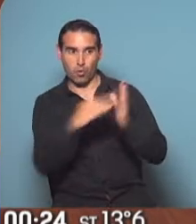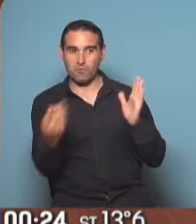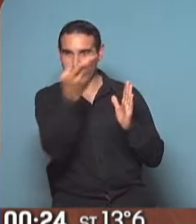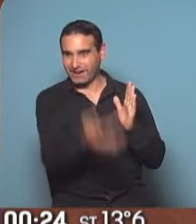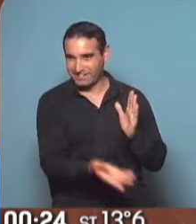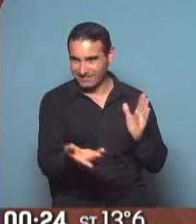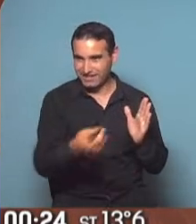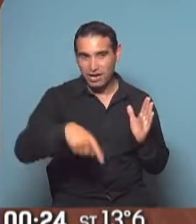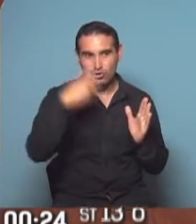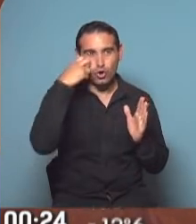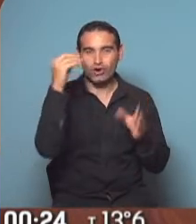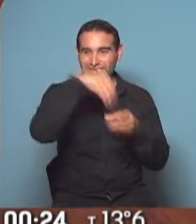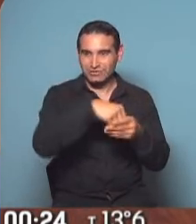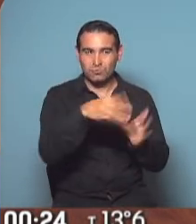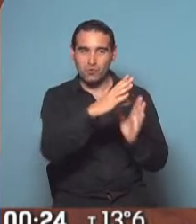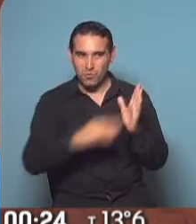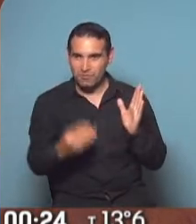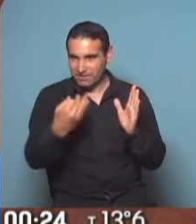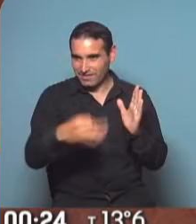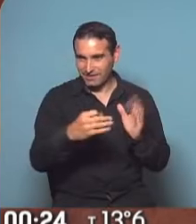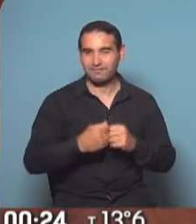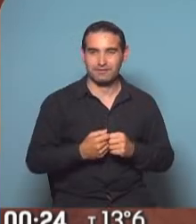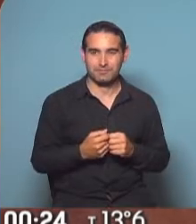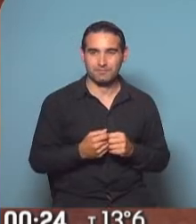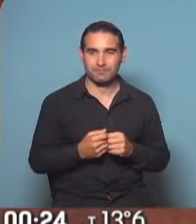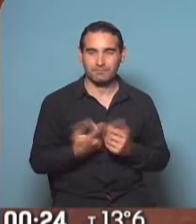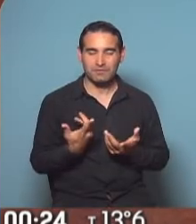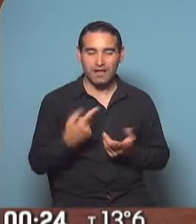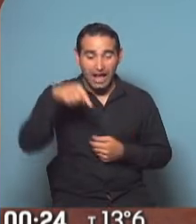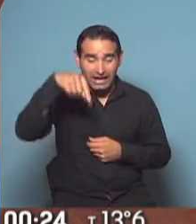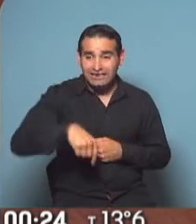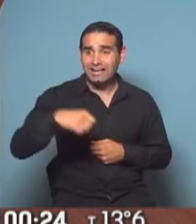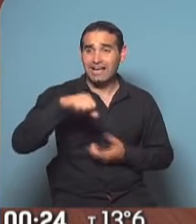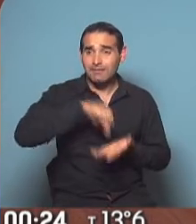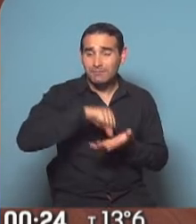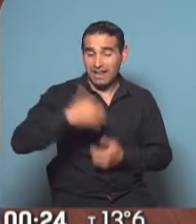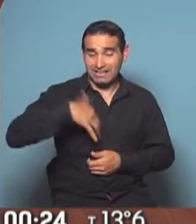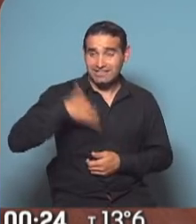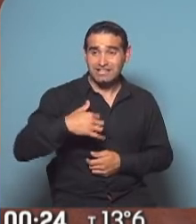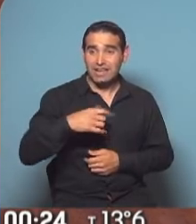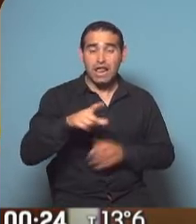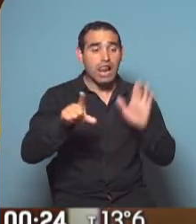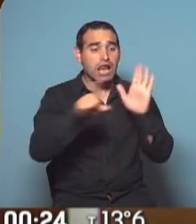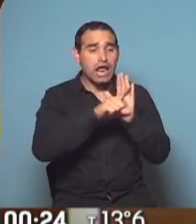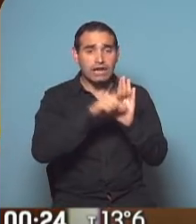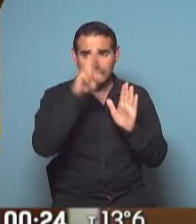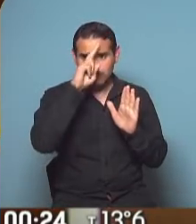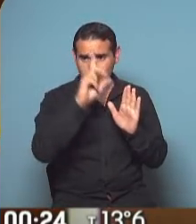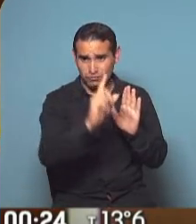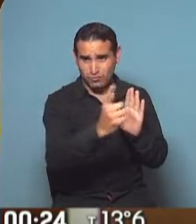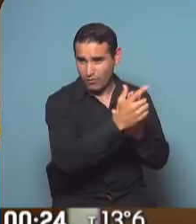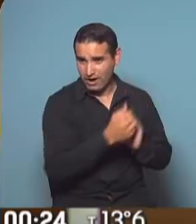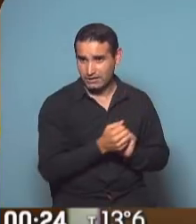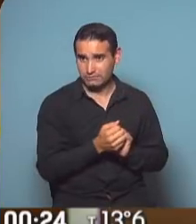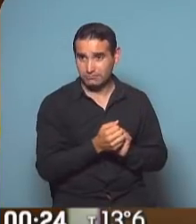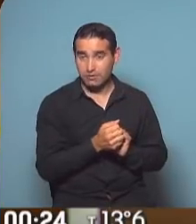de país sin normas respetadas es que no las respetan los que tienen que dar el ejemplo por eso es